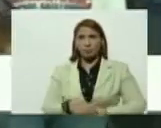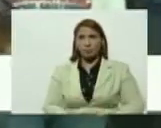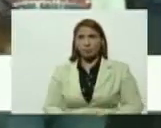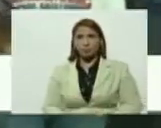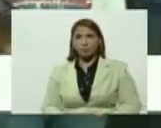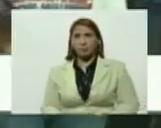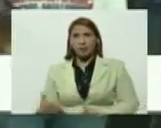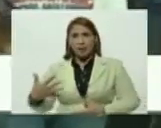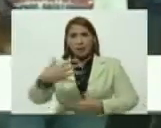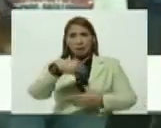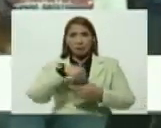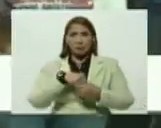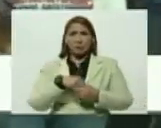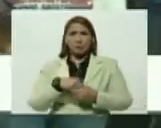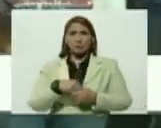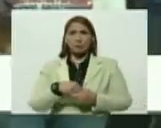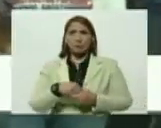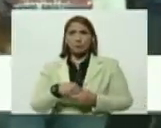captación,